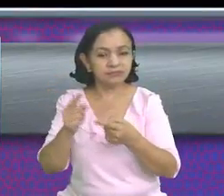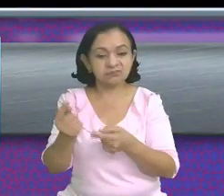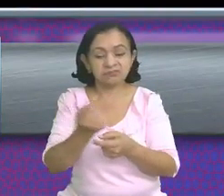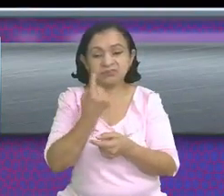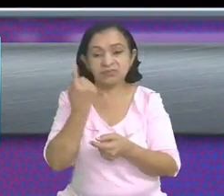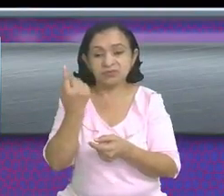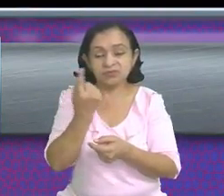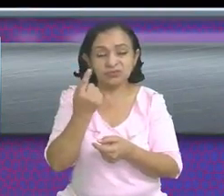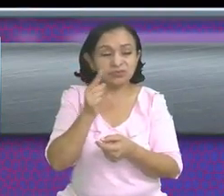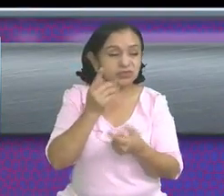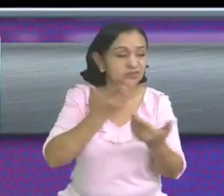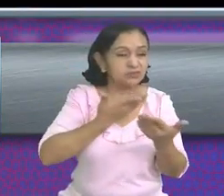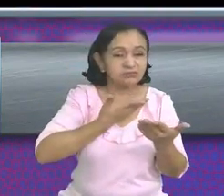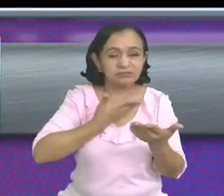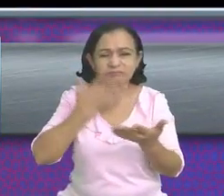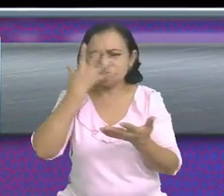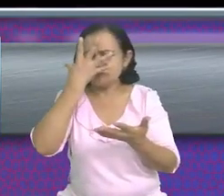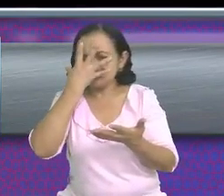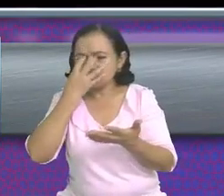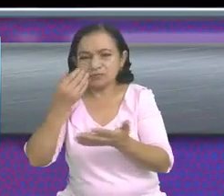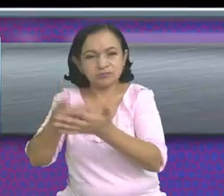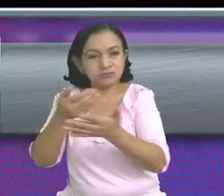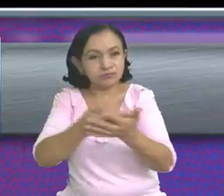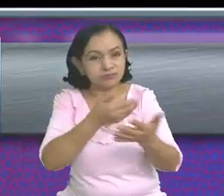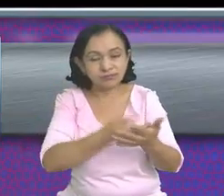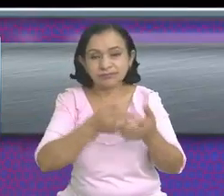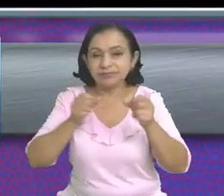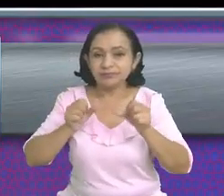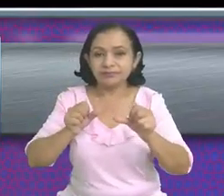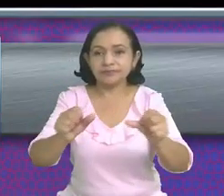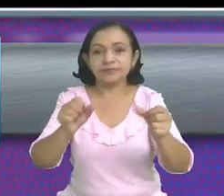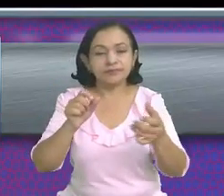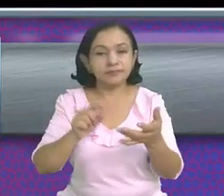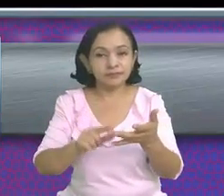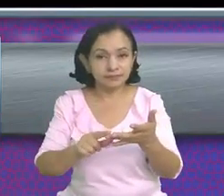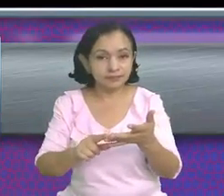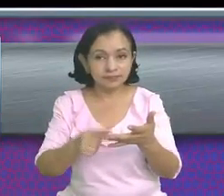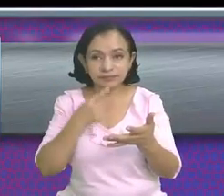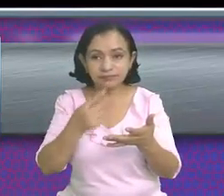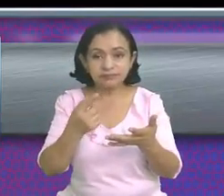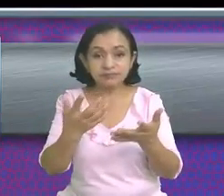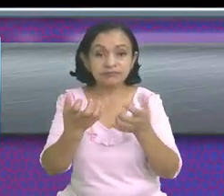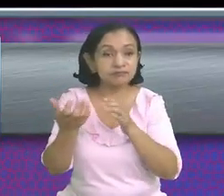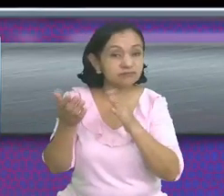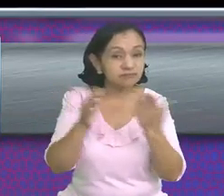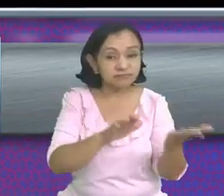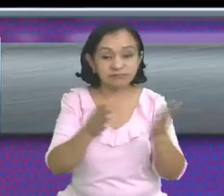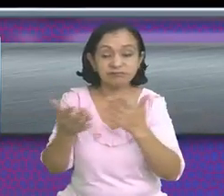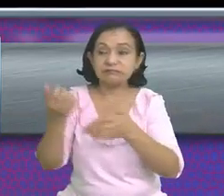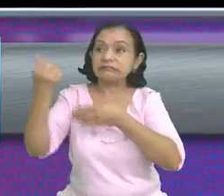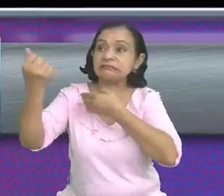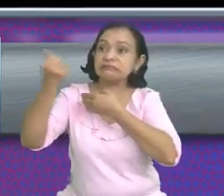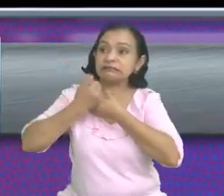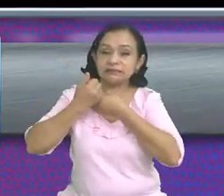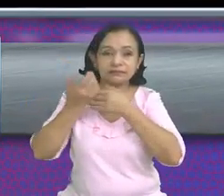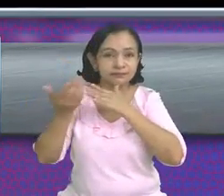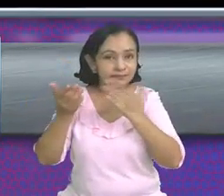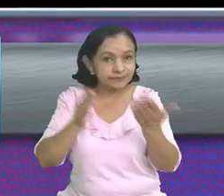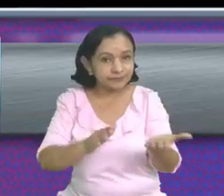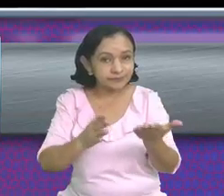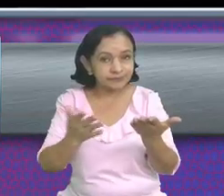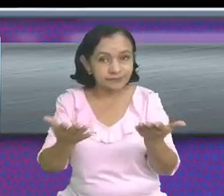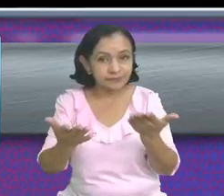de inadecuación, la irritabilidad constante o permanente, el hecho que un adolescente diga que se quiere morir o matar, que en algún momento hayan